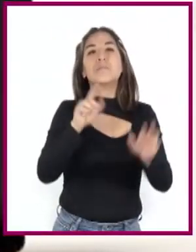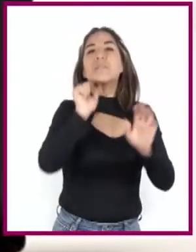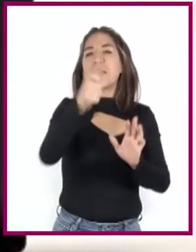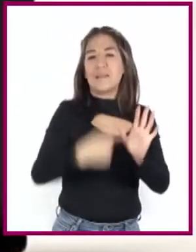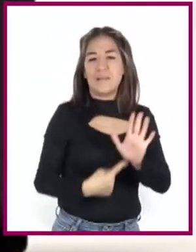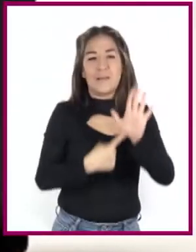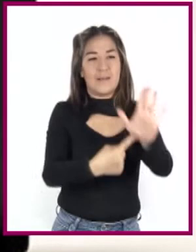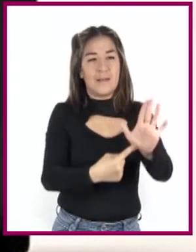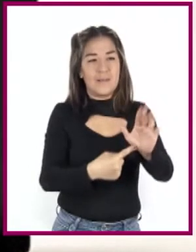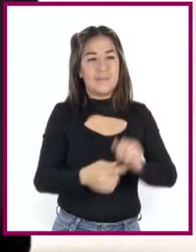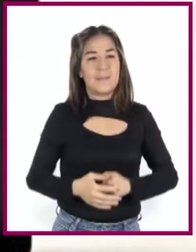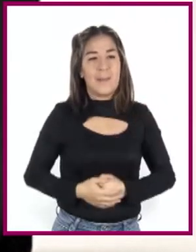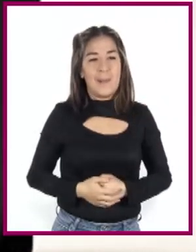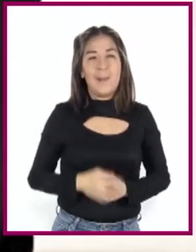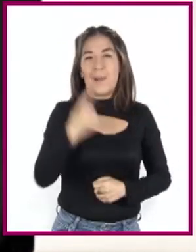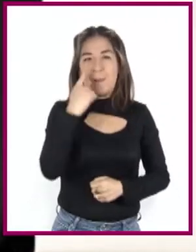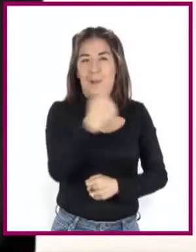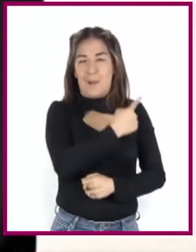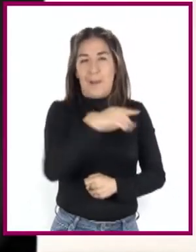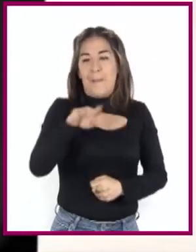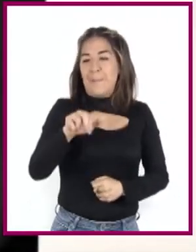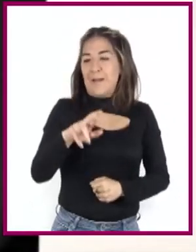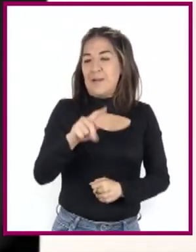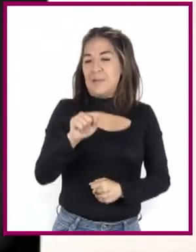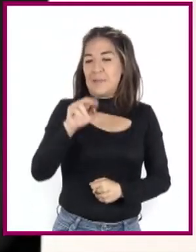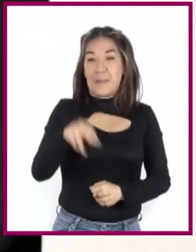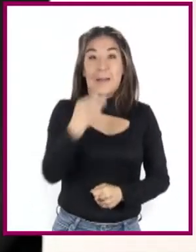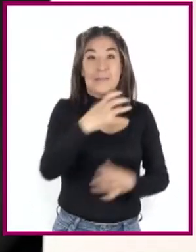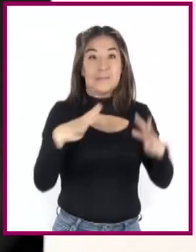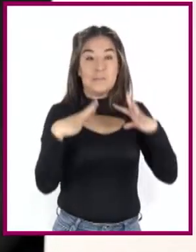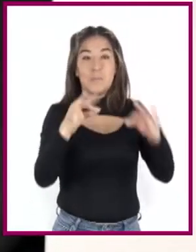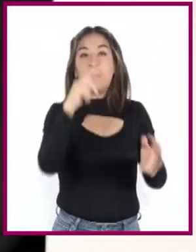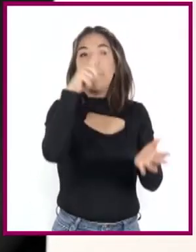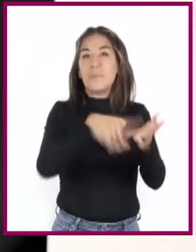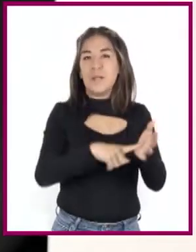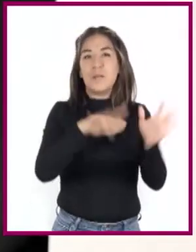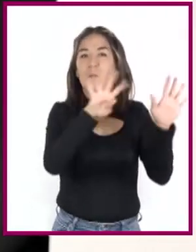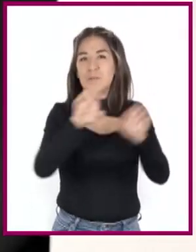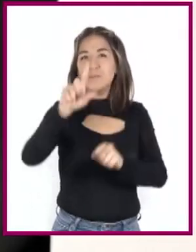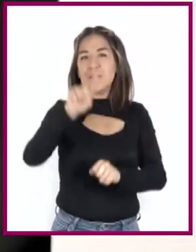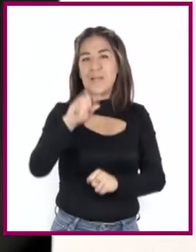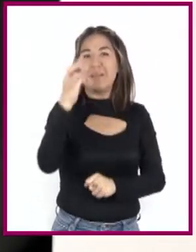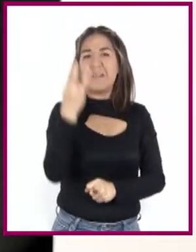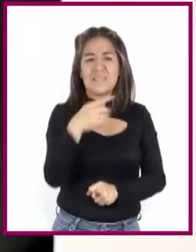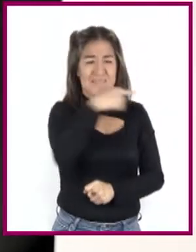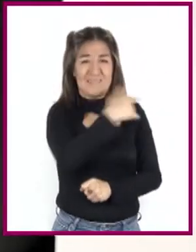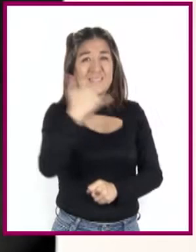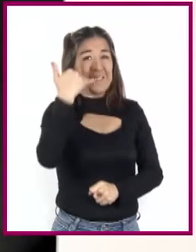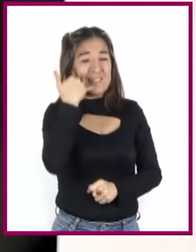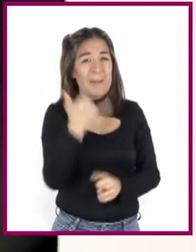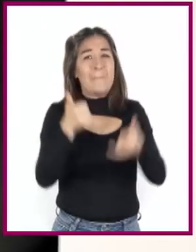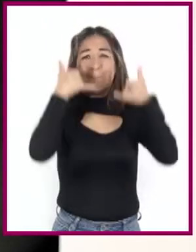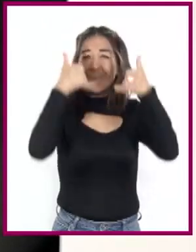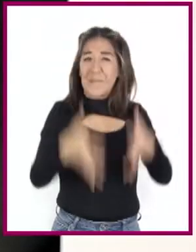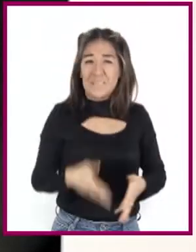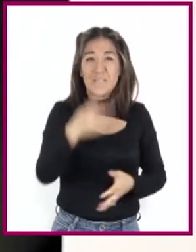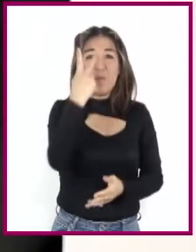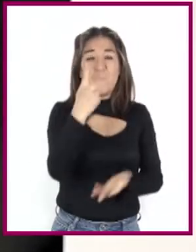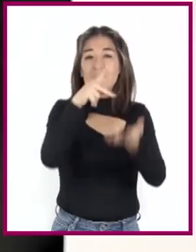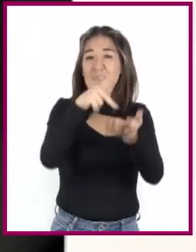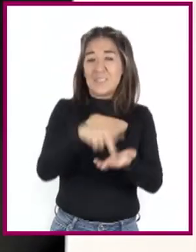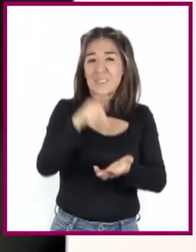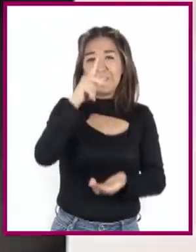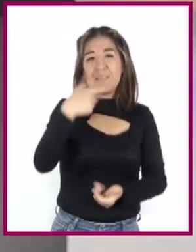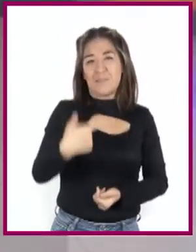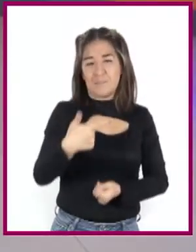John F. Mitchell y Martin Cooper en 1973, usando un pesado teléfono de 2